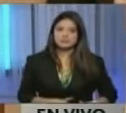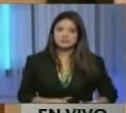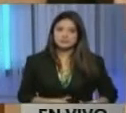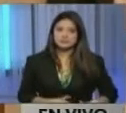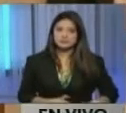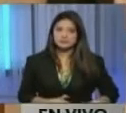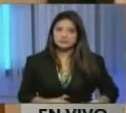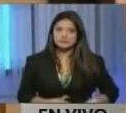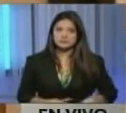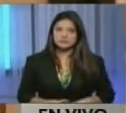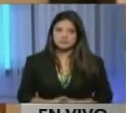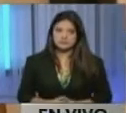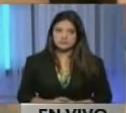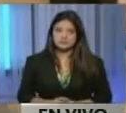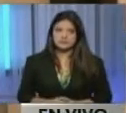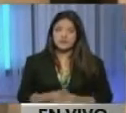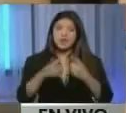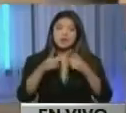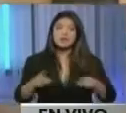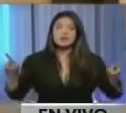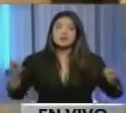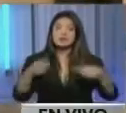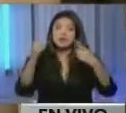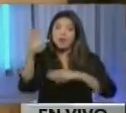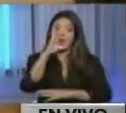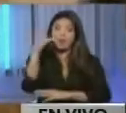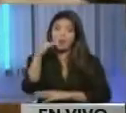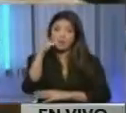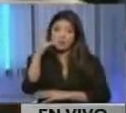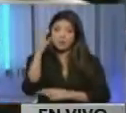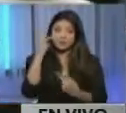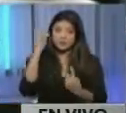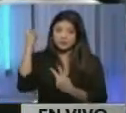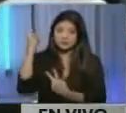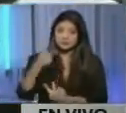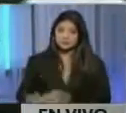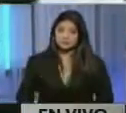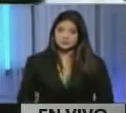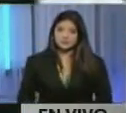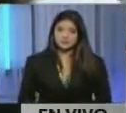nacional de la hermana República de Colombia.